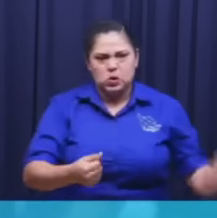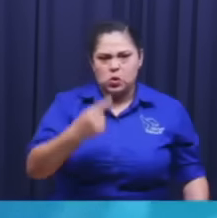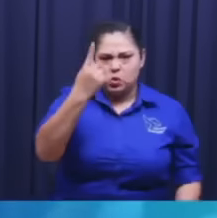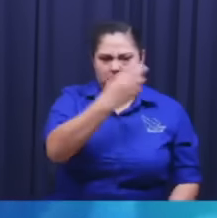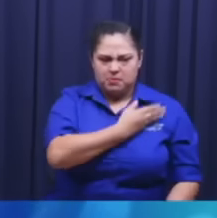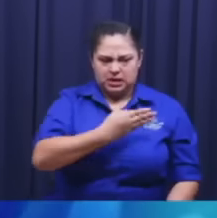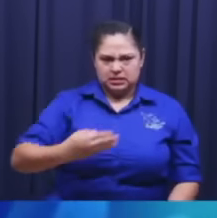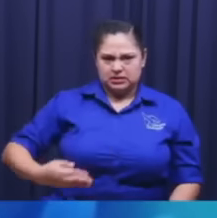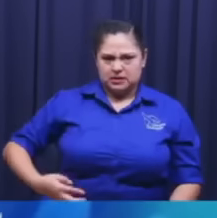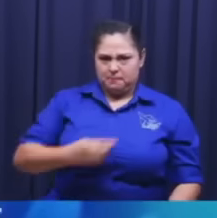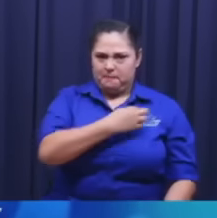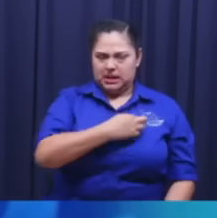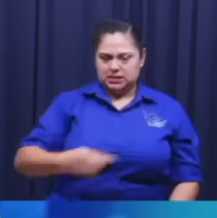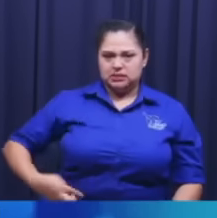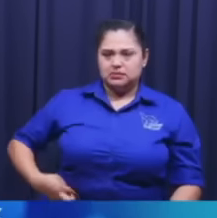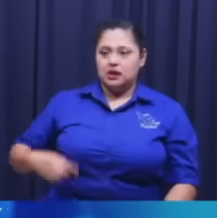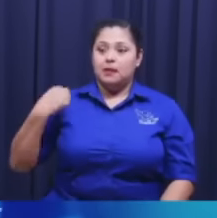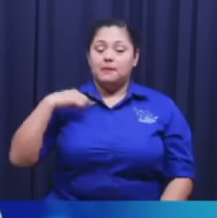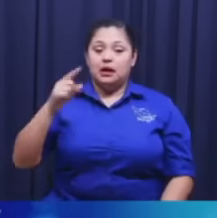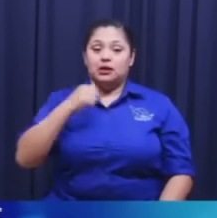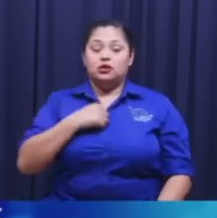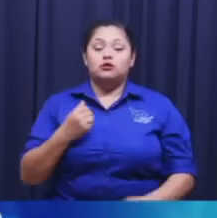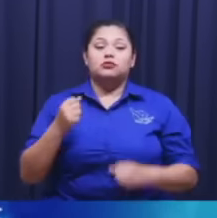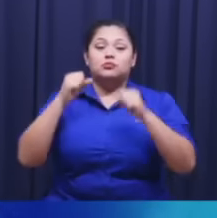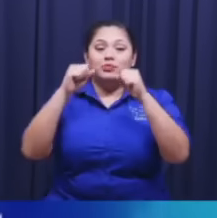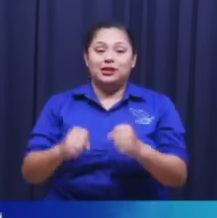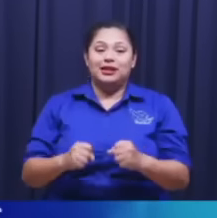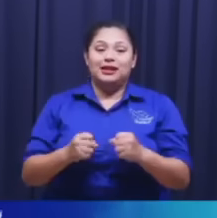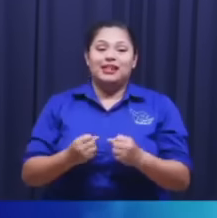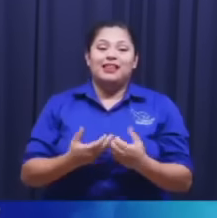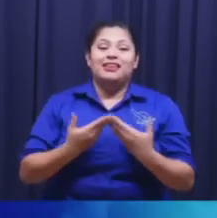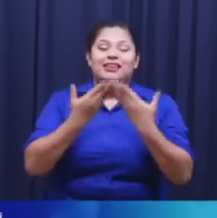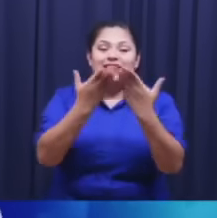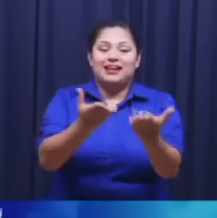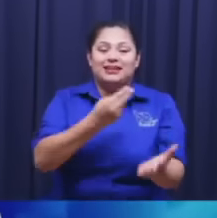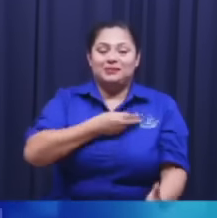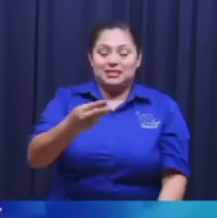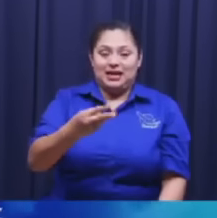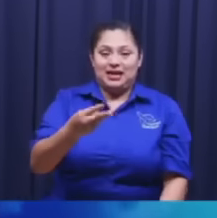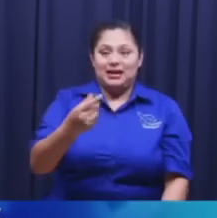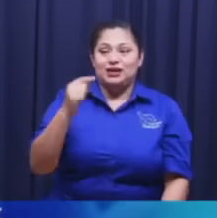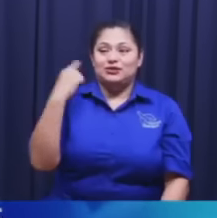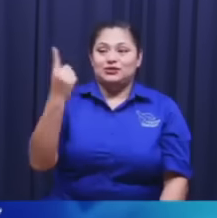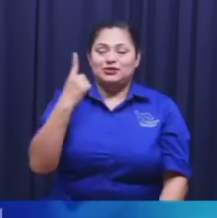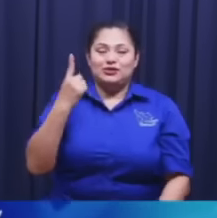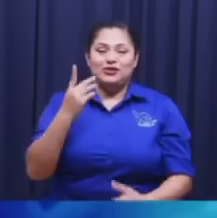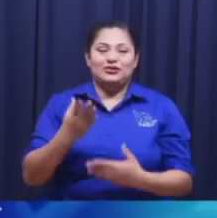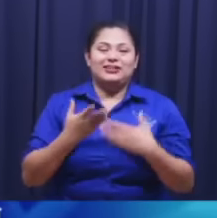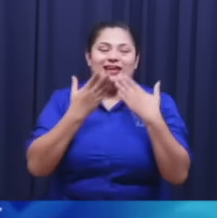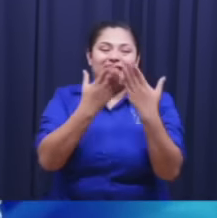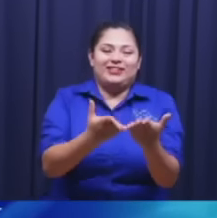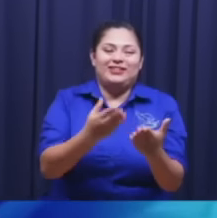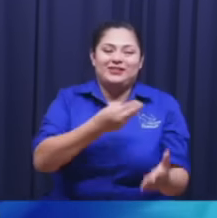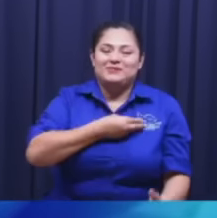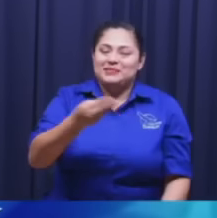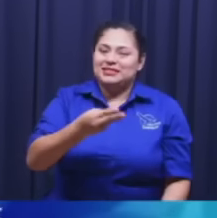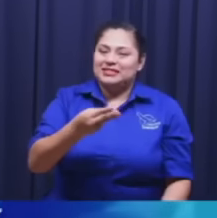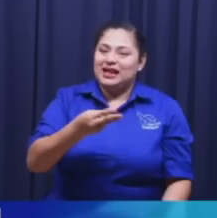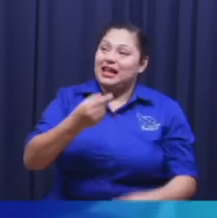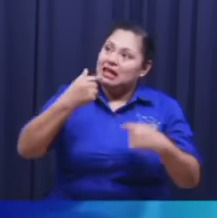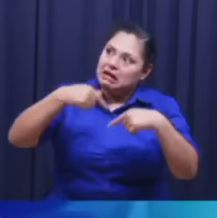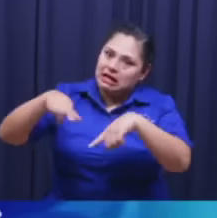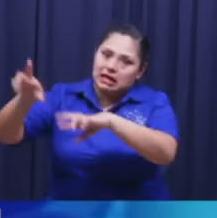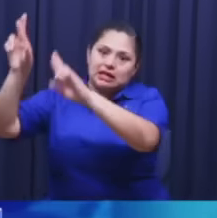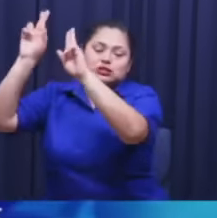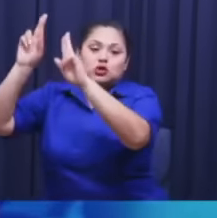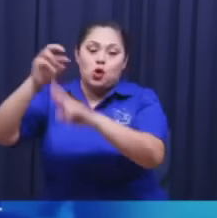trabajando ahí con el príncipe de Persia para que yo te pudiera traer el mensaje. Solo te lo dejo y tengo que regresar, porque entre los dos le vamos a meter una al